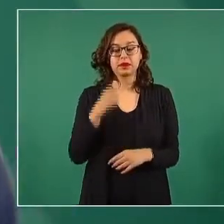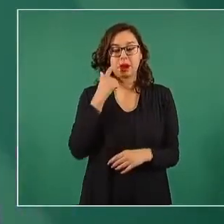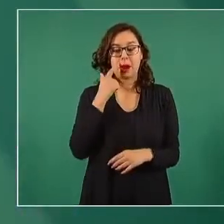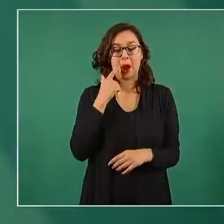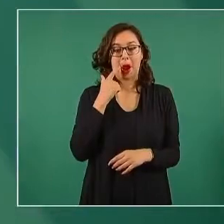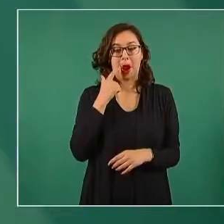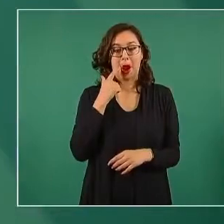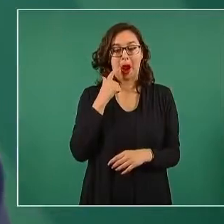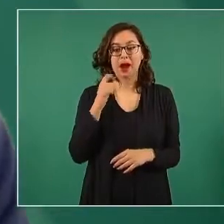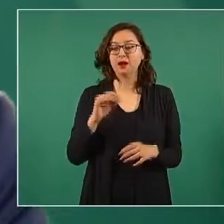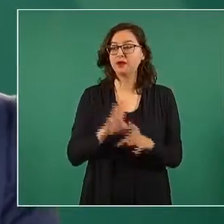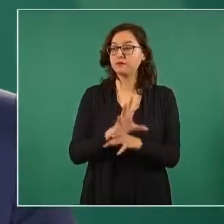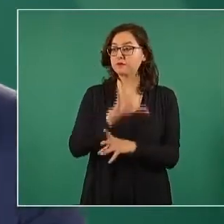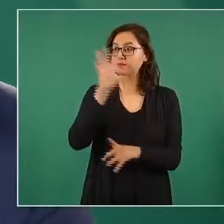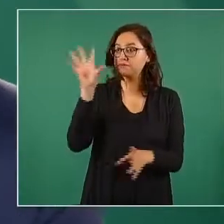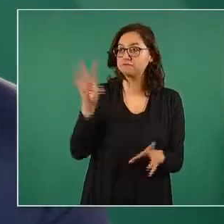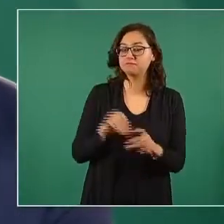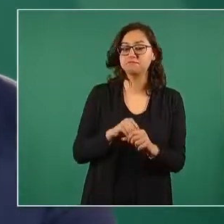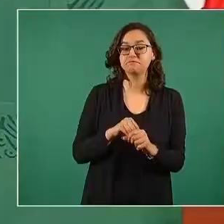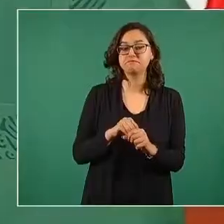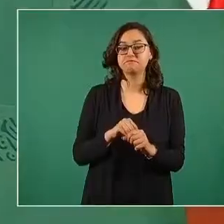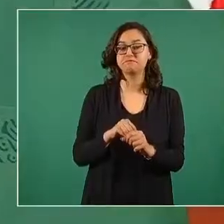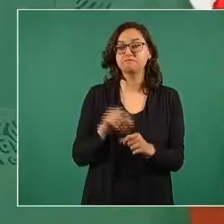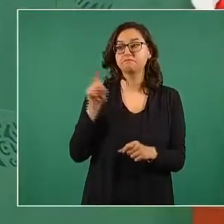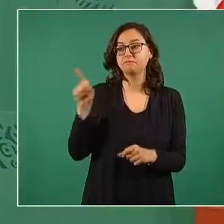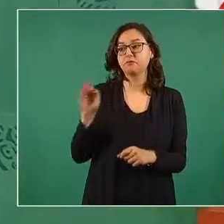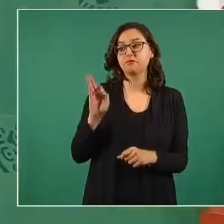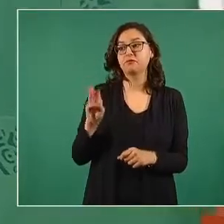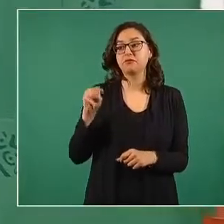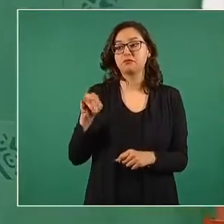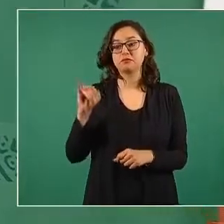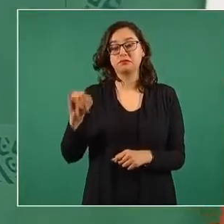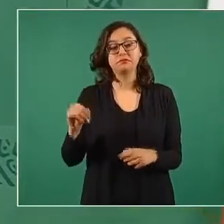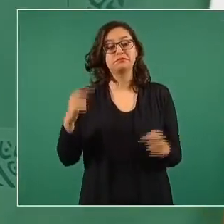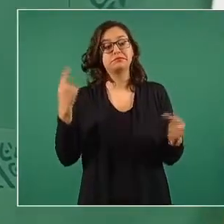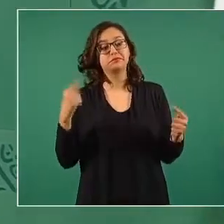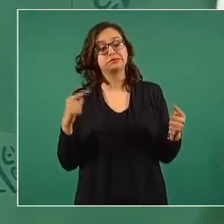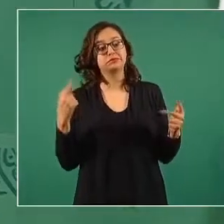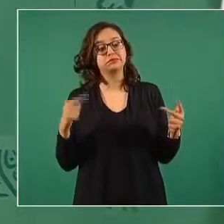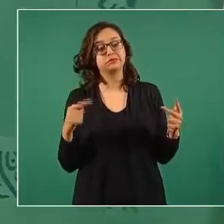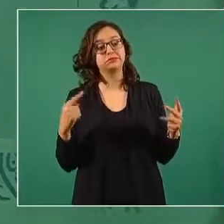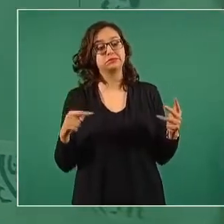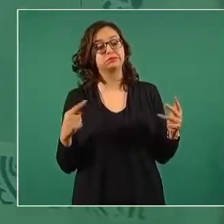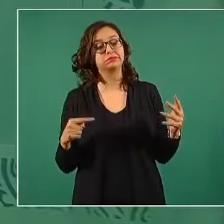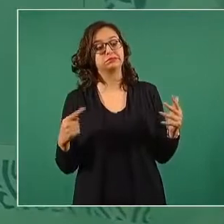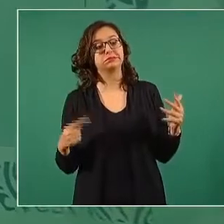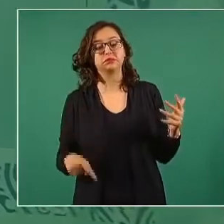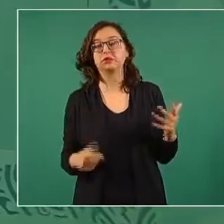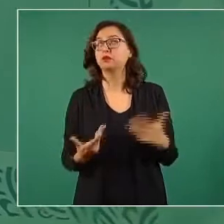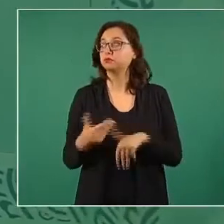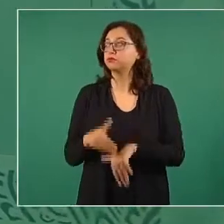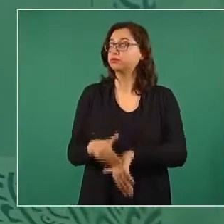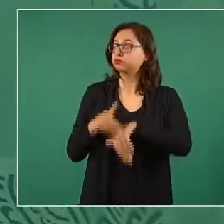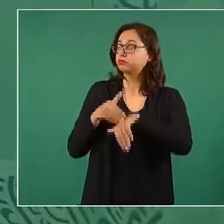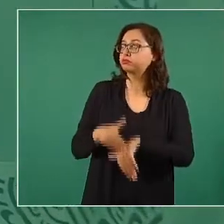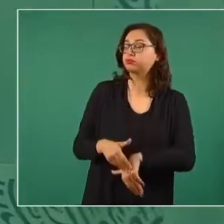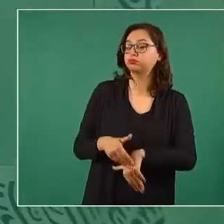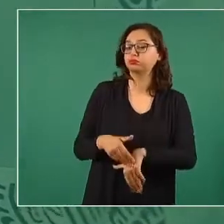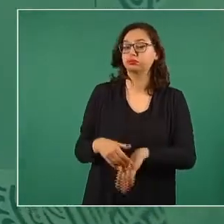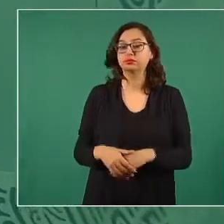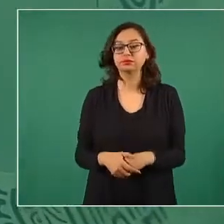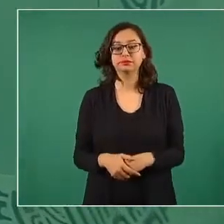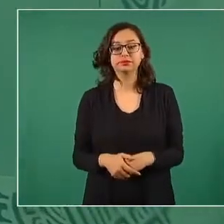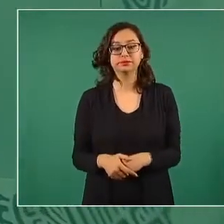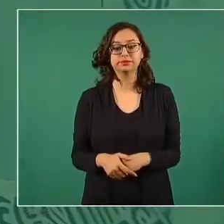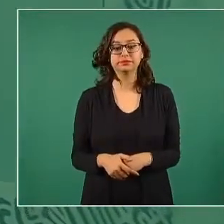Todo era aplicar las recomendaciones del Fondo Monetario Internacional.